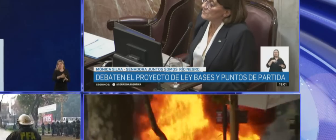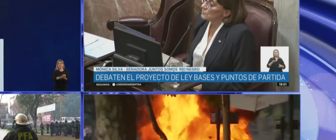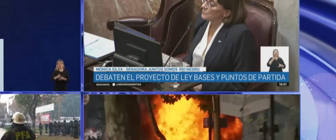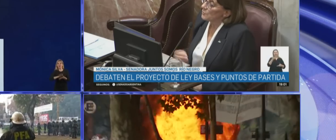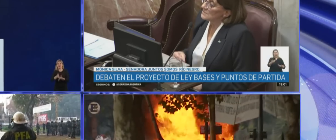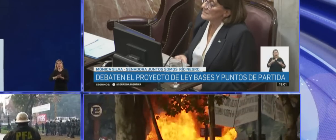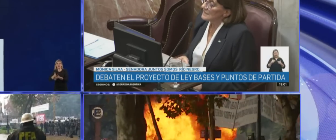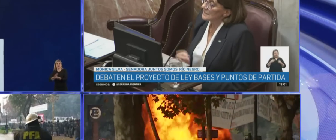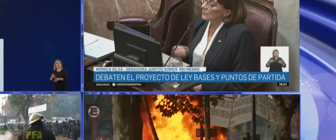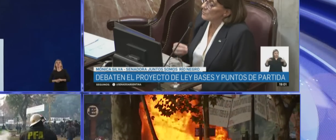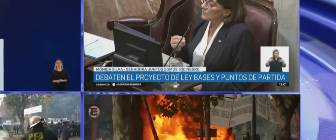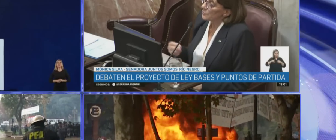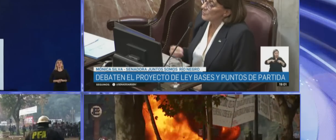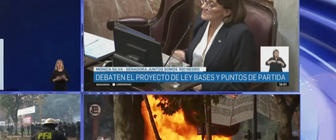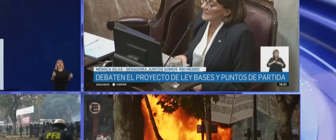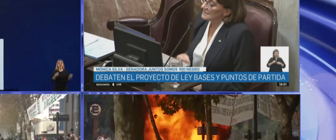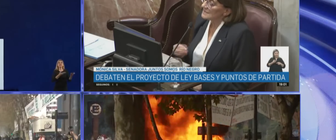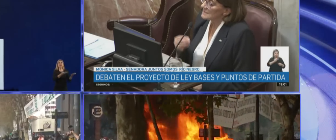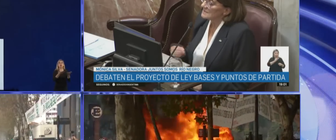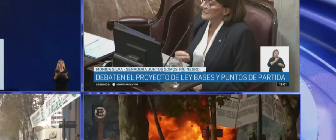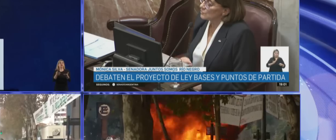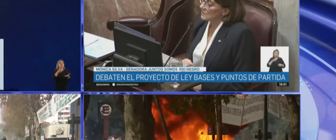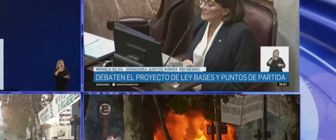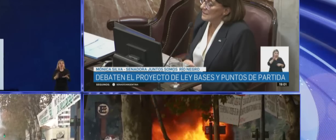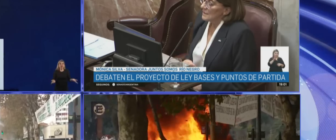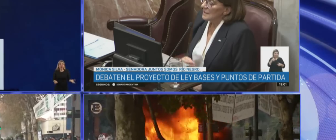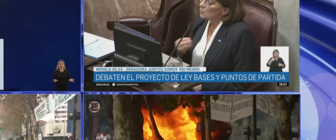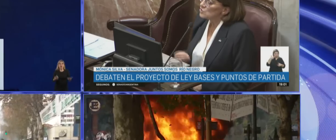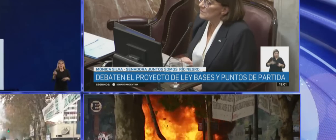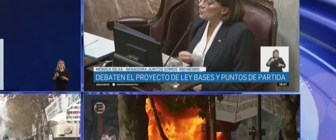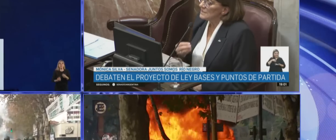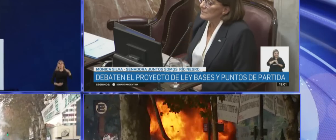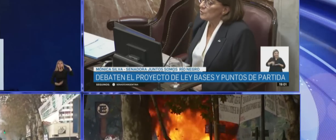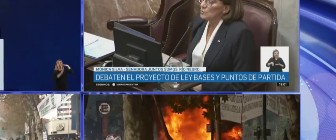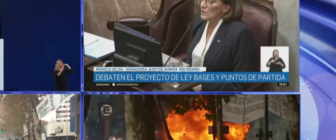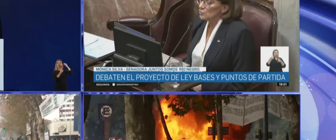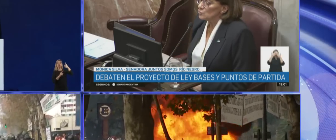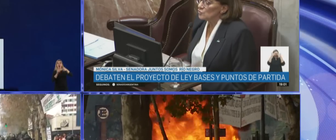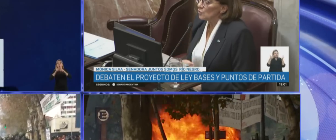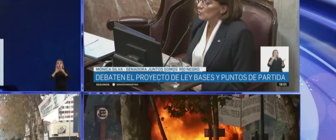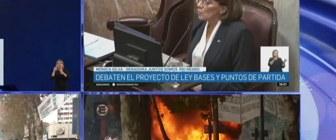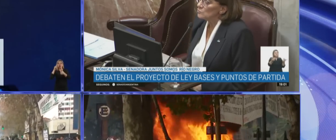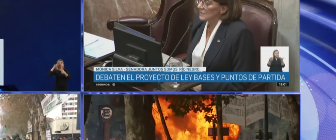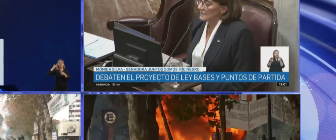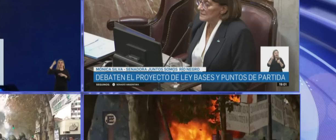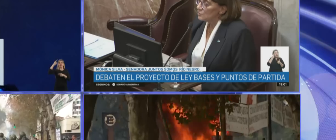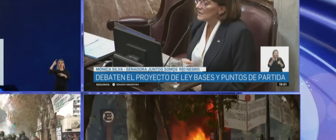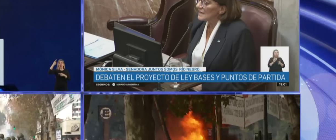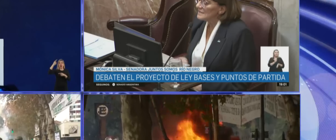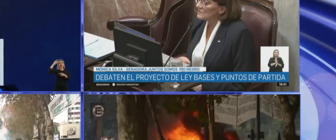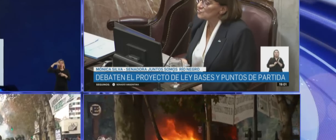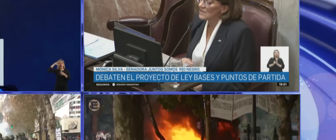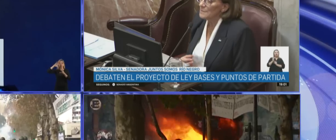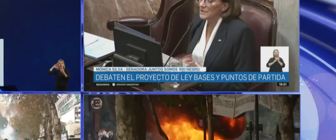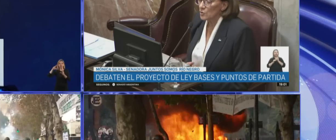nada, al servicio de quimeras. Pasamos de ser potencia a ser un país de resultados mediocres, a